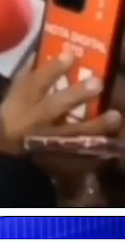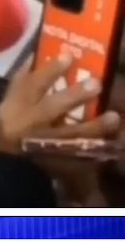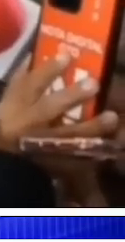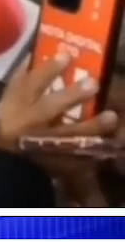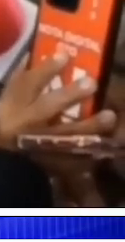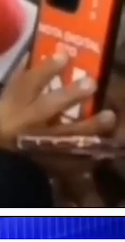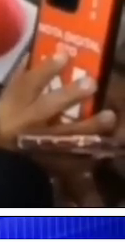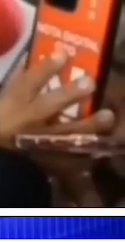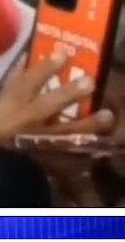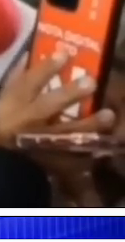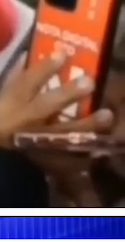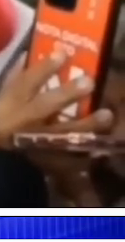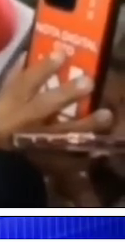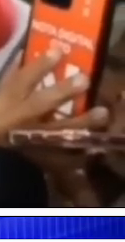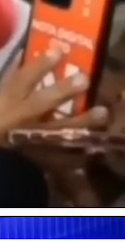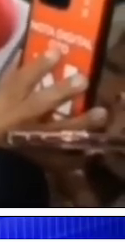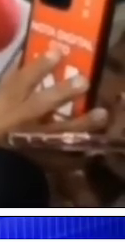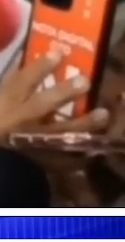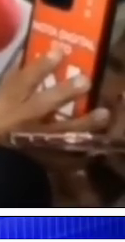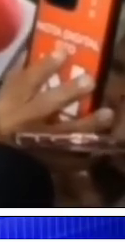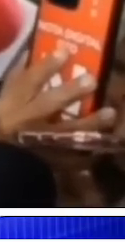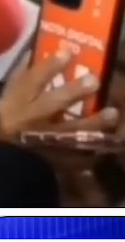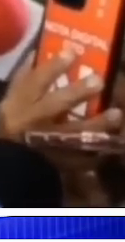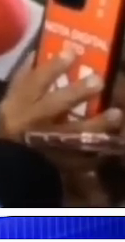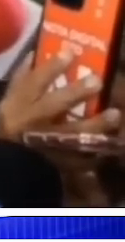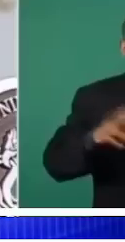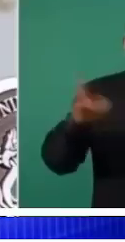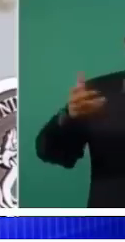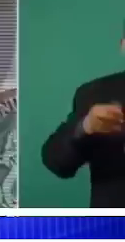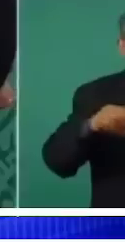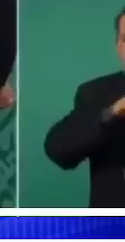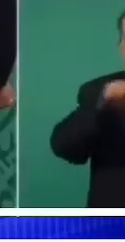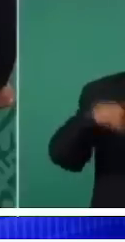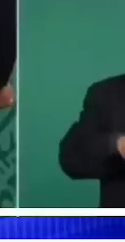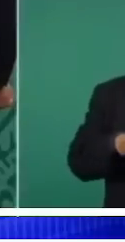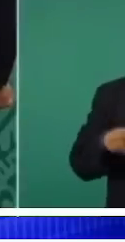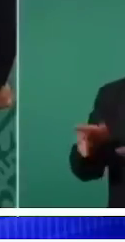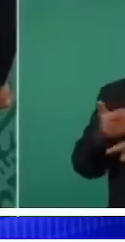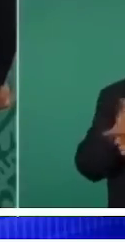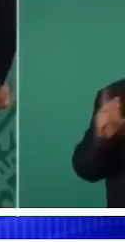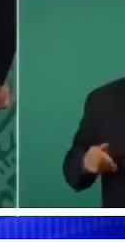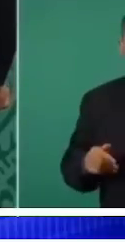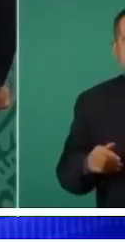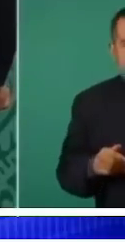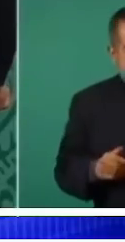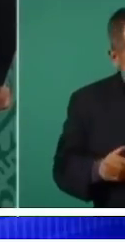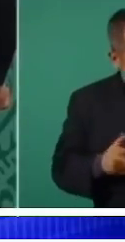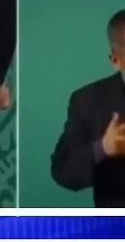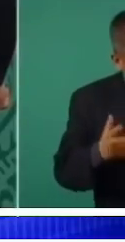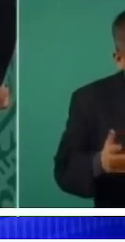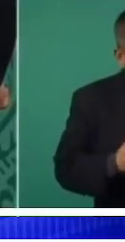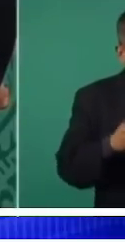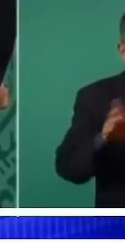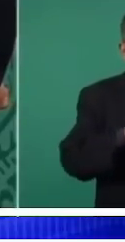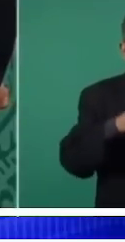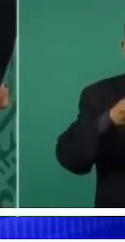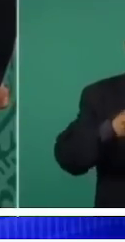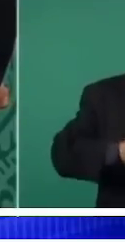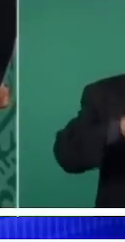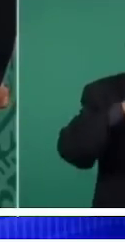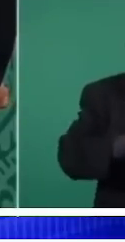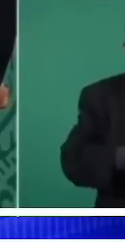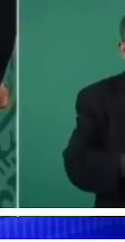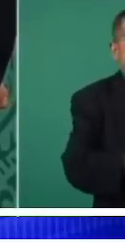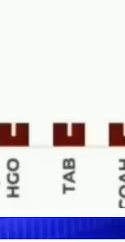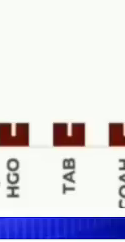van a seguir la cuatro t va a seguir avanzando a pesar a pesar de que los jueces estén poniendo estas piedras en el camino